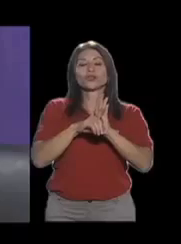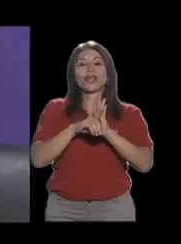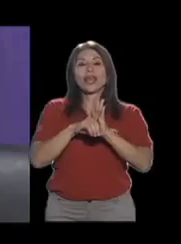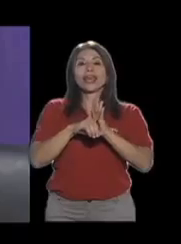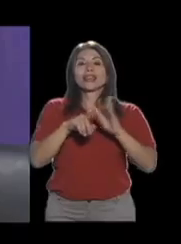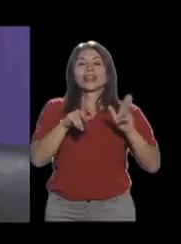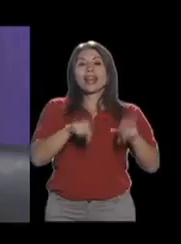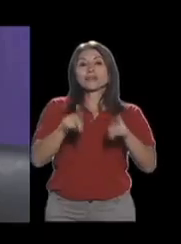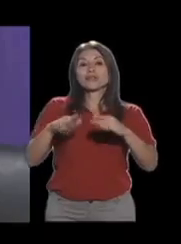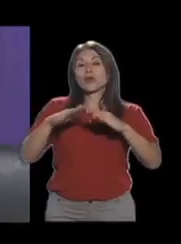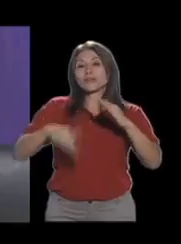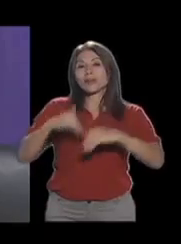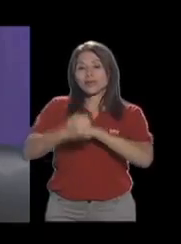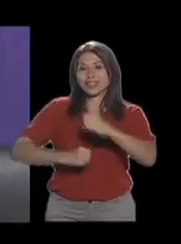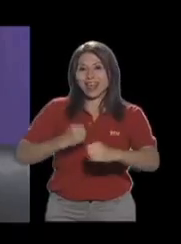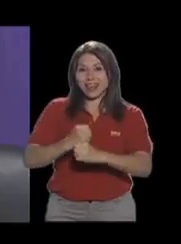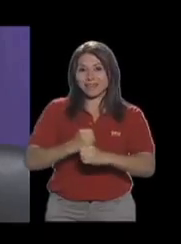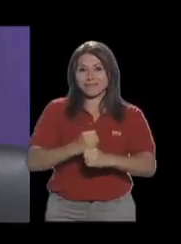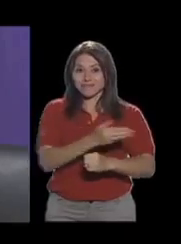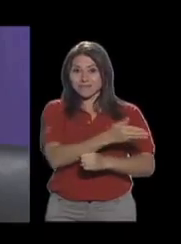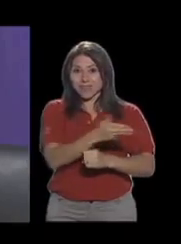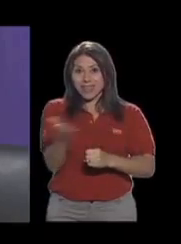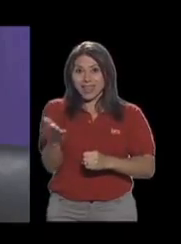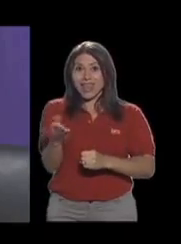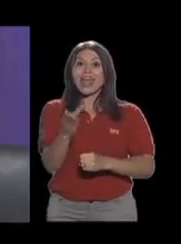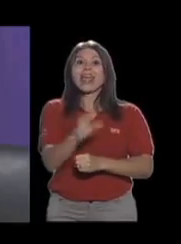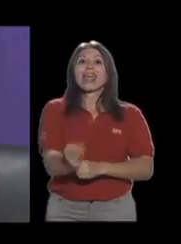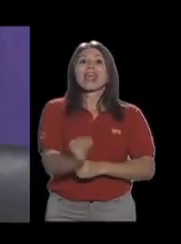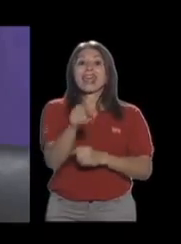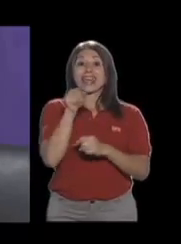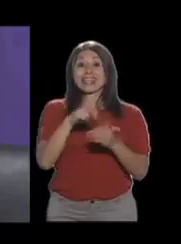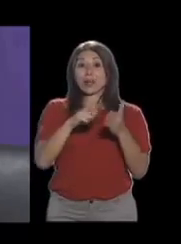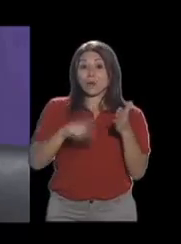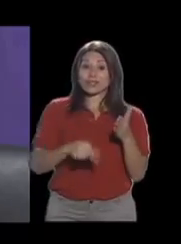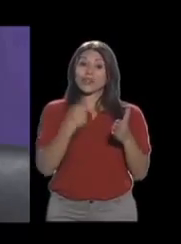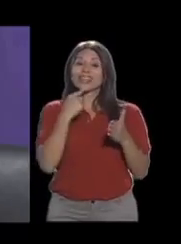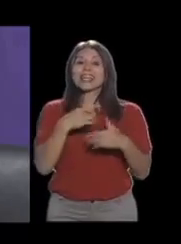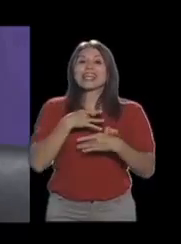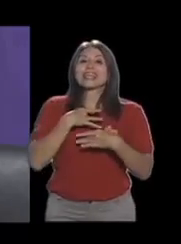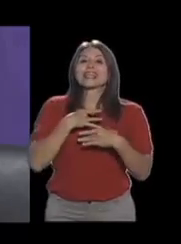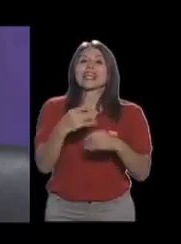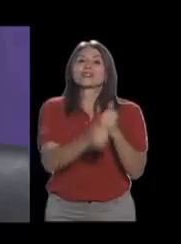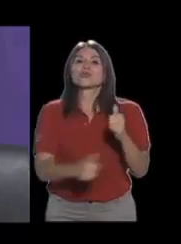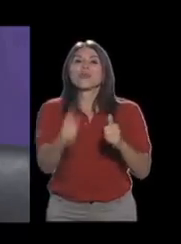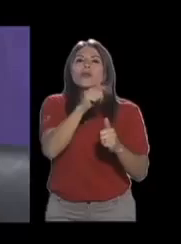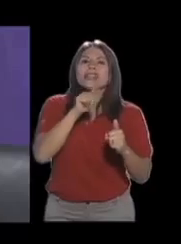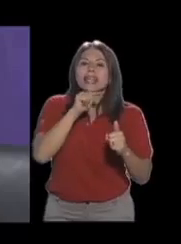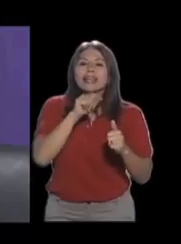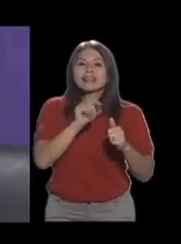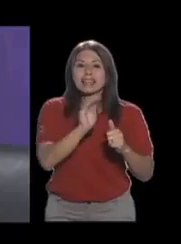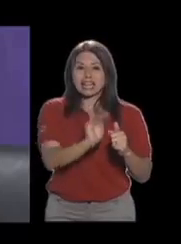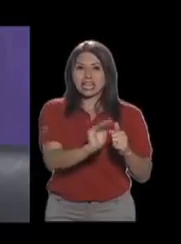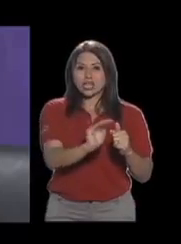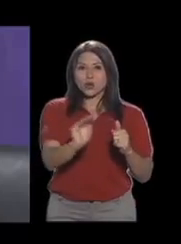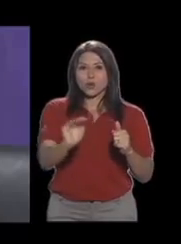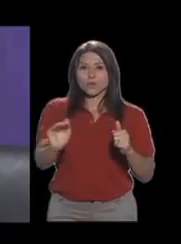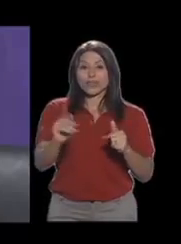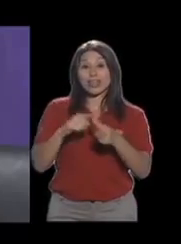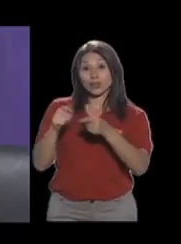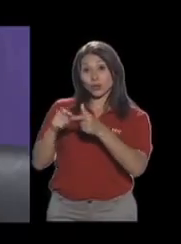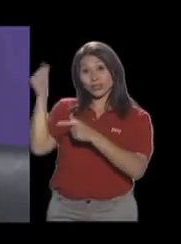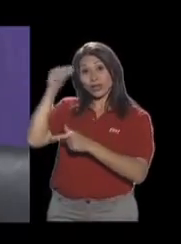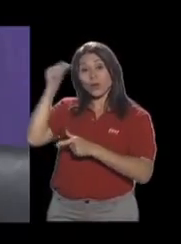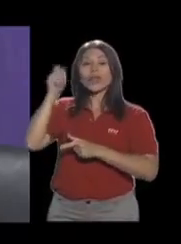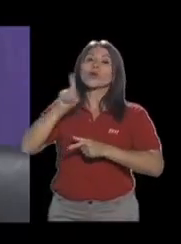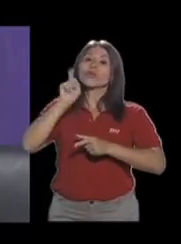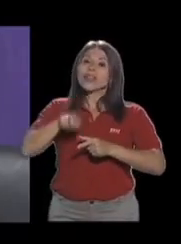personas menores de edad. En esa convención está el interés superior del niño. O sea, el Estado tiene que hacer todo para que los intereses de la persona menor de